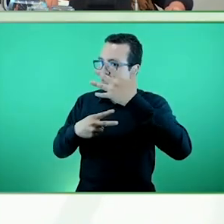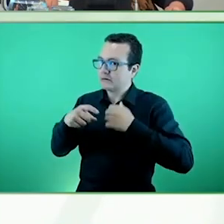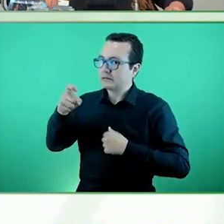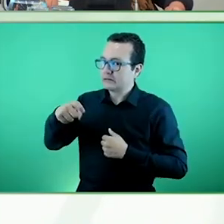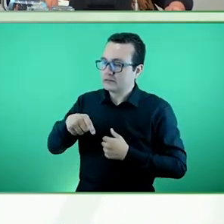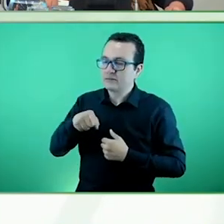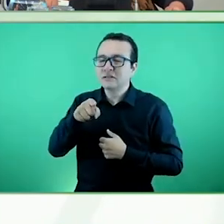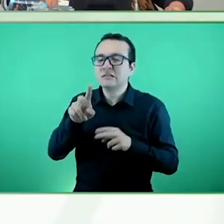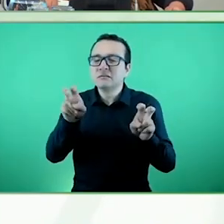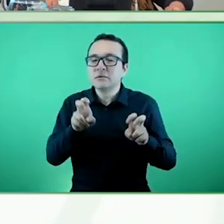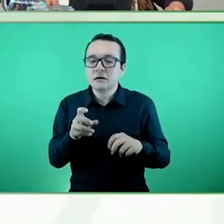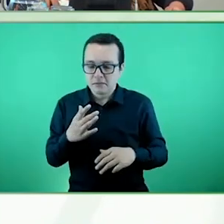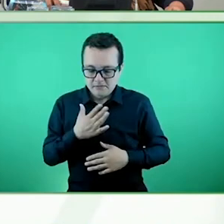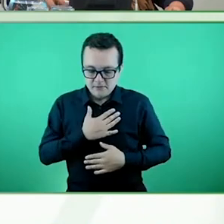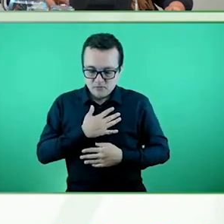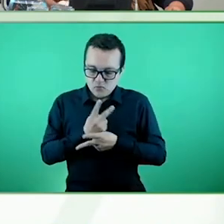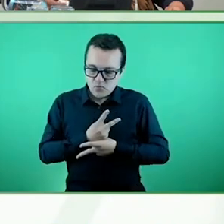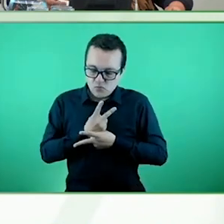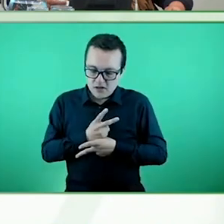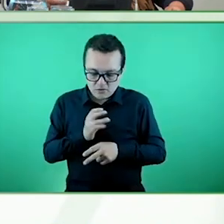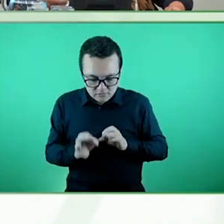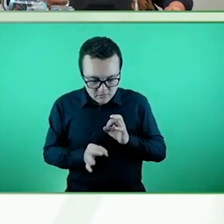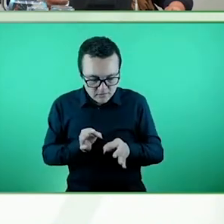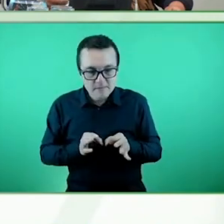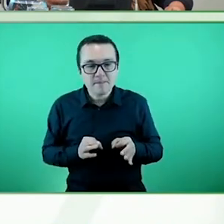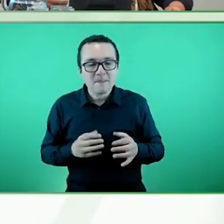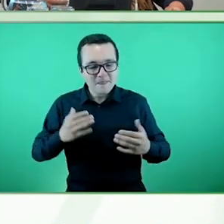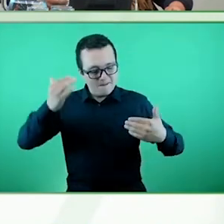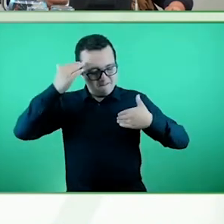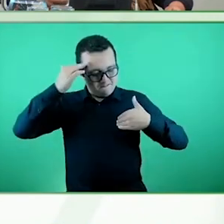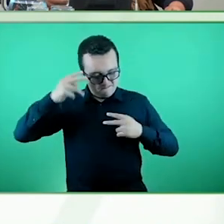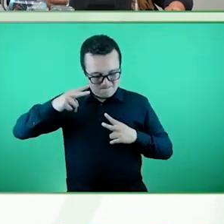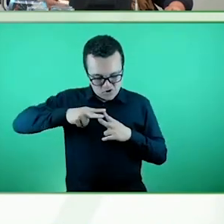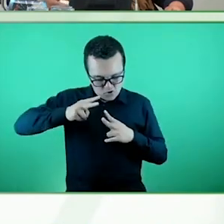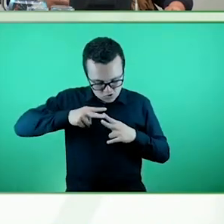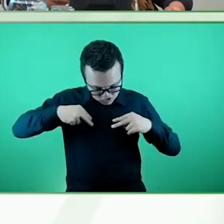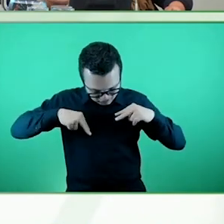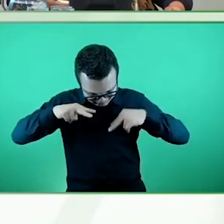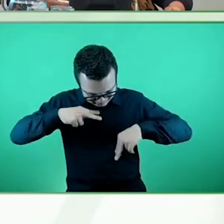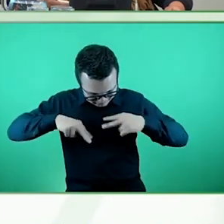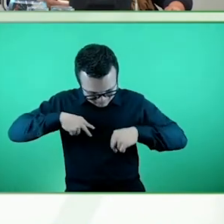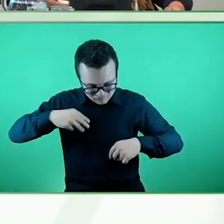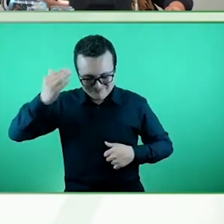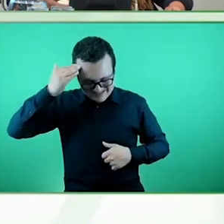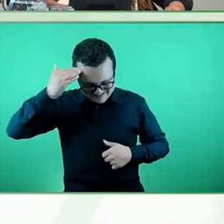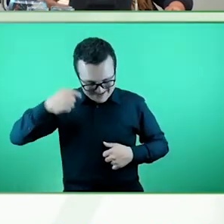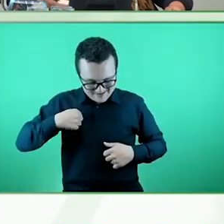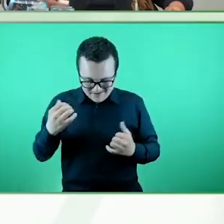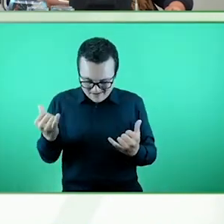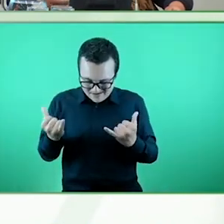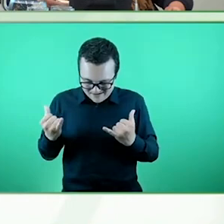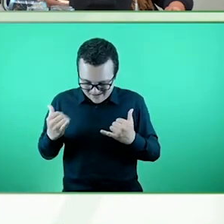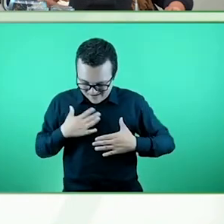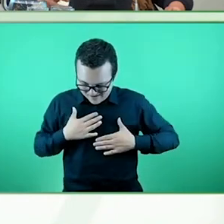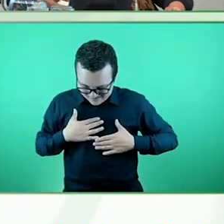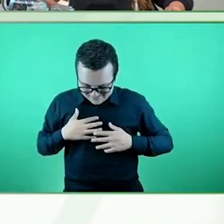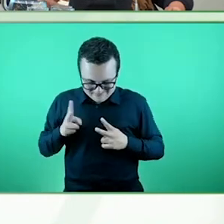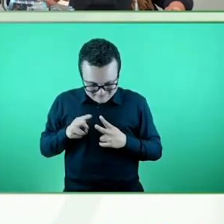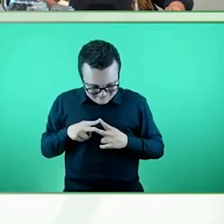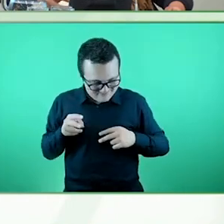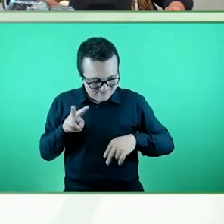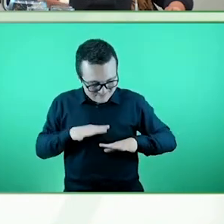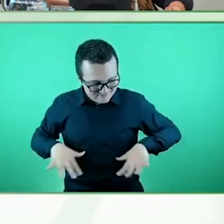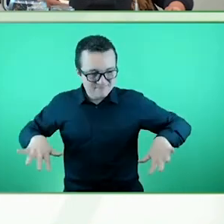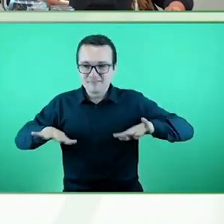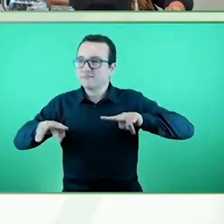principalmente talleres guiados de mindfulness, que tiene que ver también con una visión más integral de abordar la discapacidad.